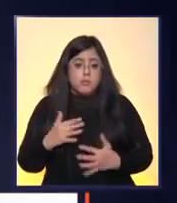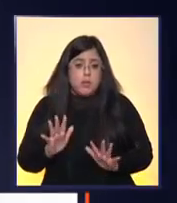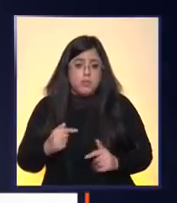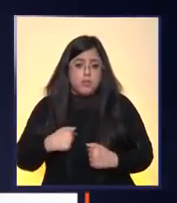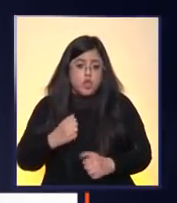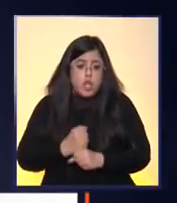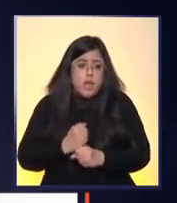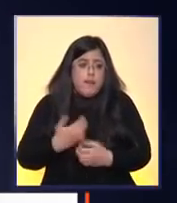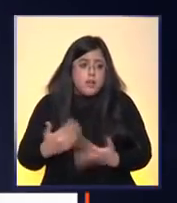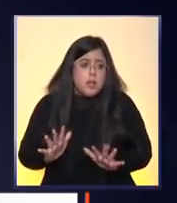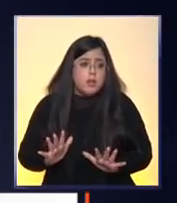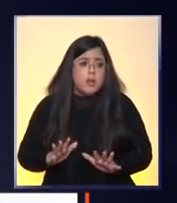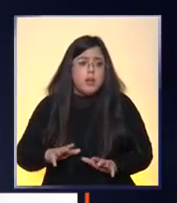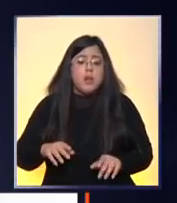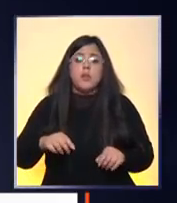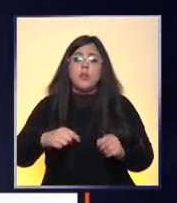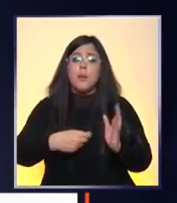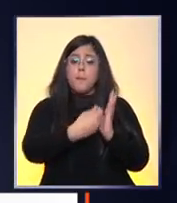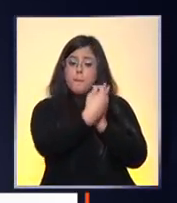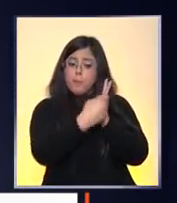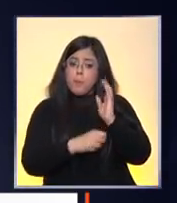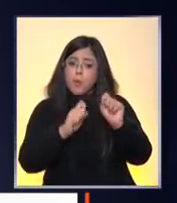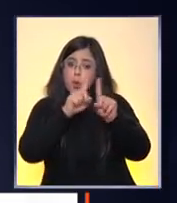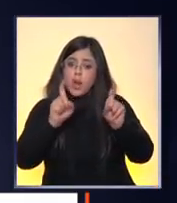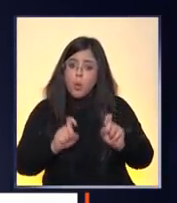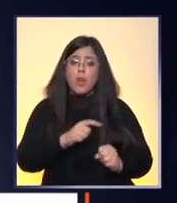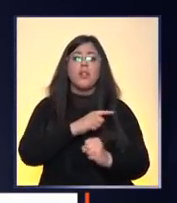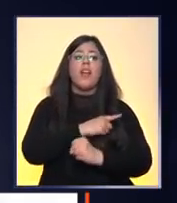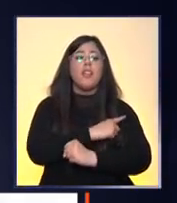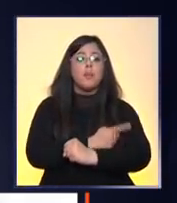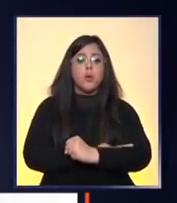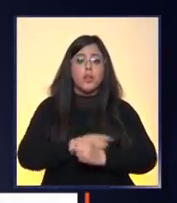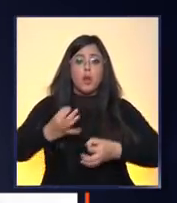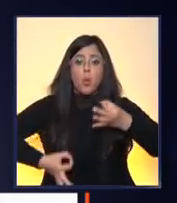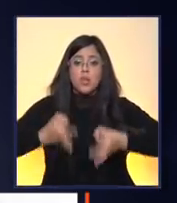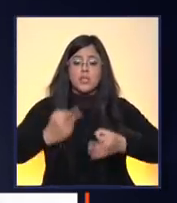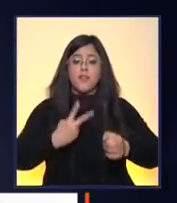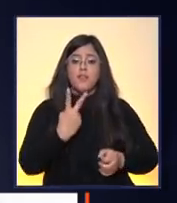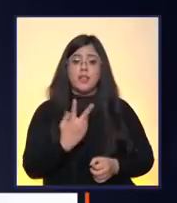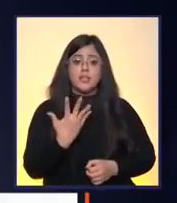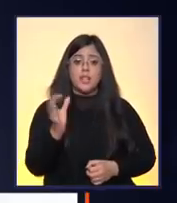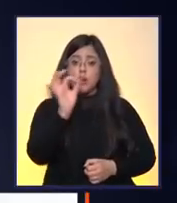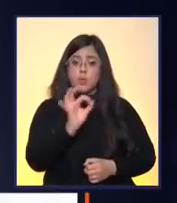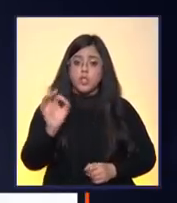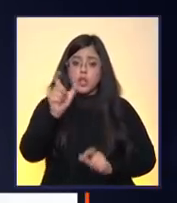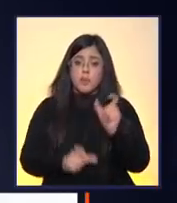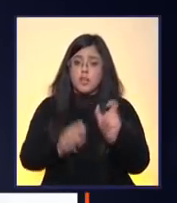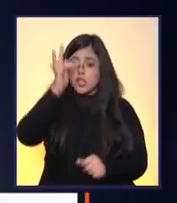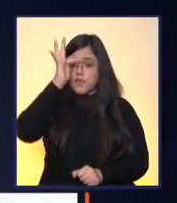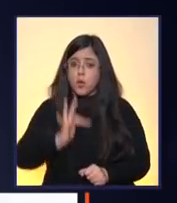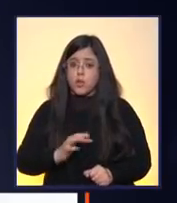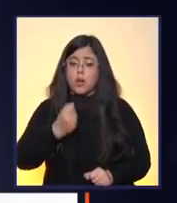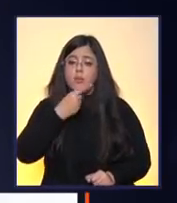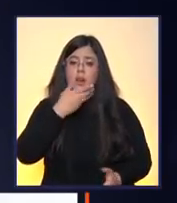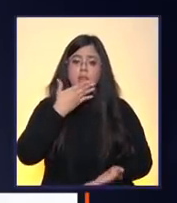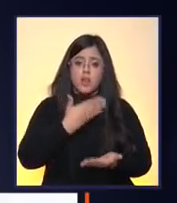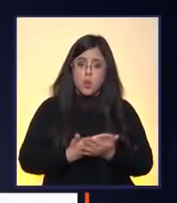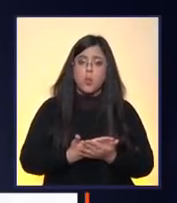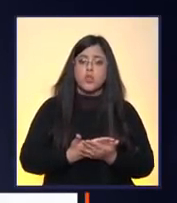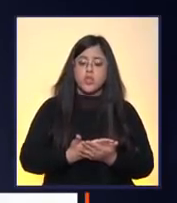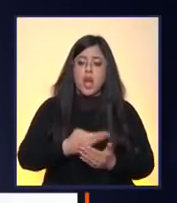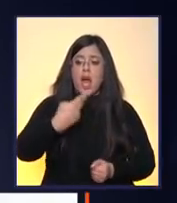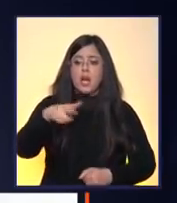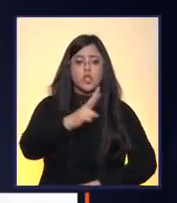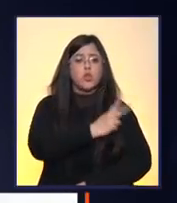De acuerdo a una encuesta del propio Poder Judicial, solo un 25% de los funcionarios denuncian a la jefatura